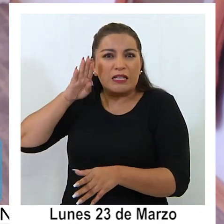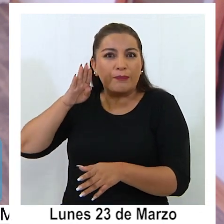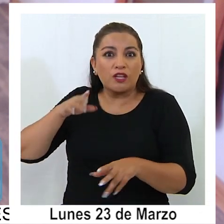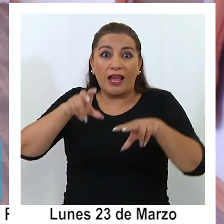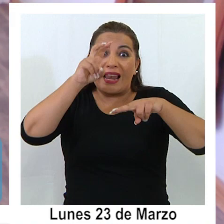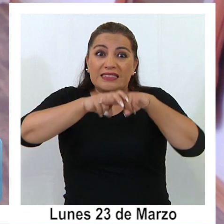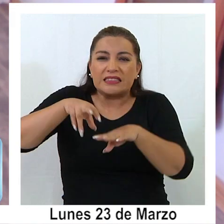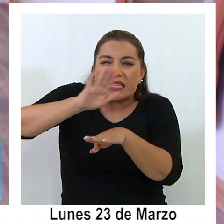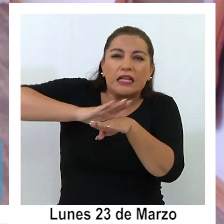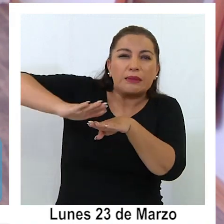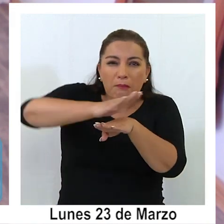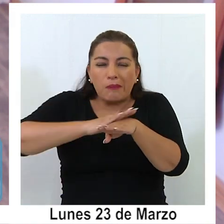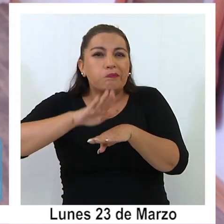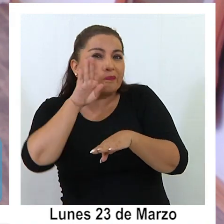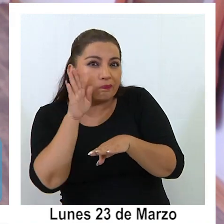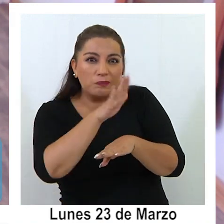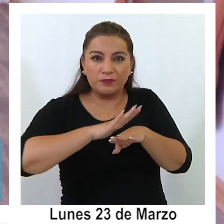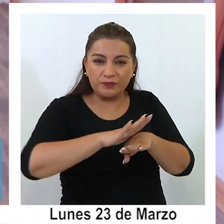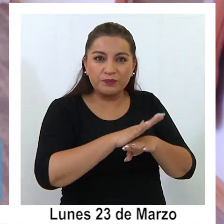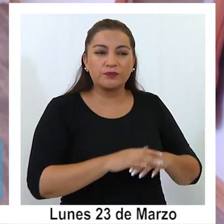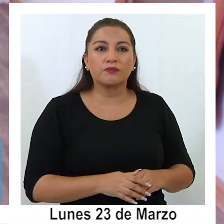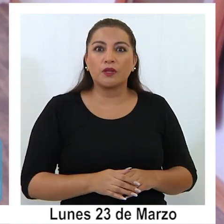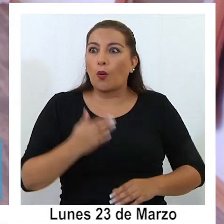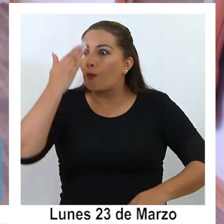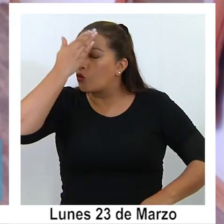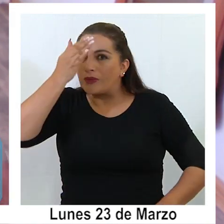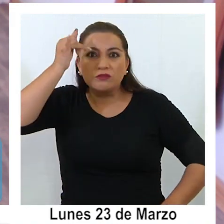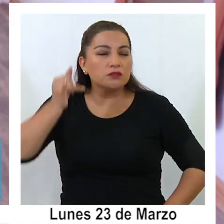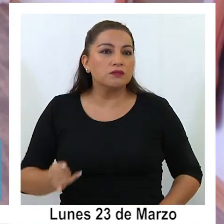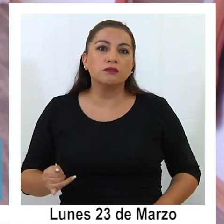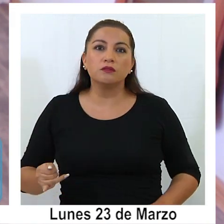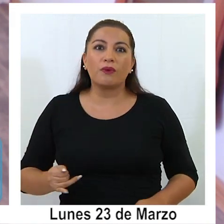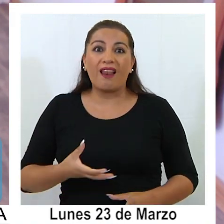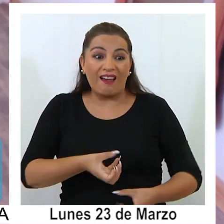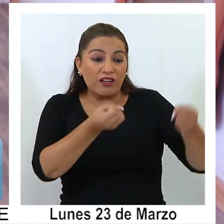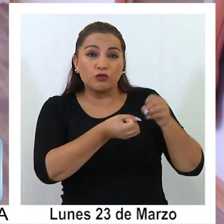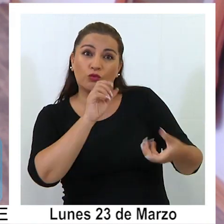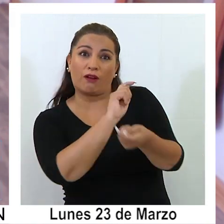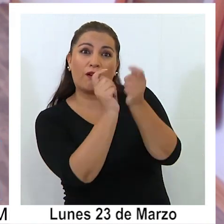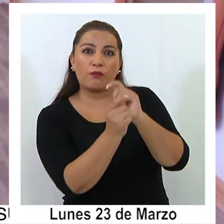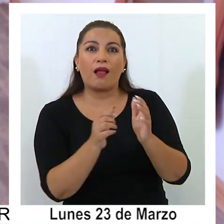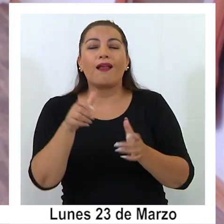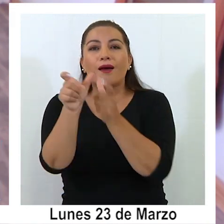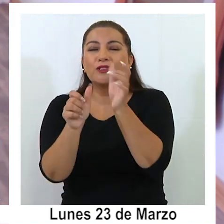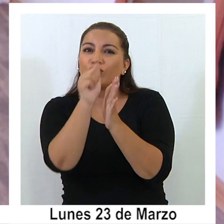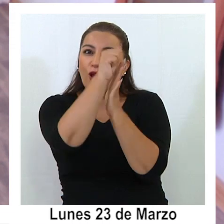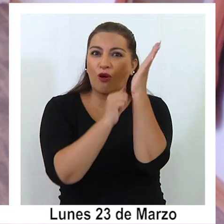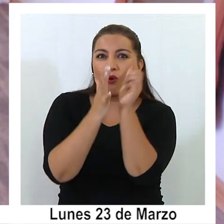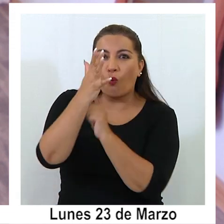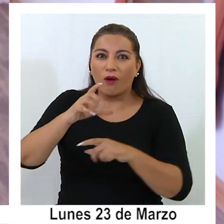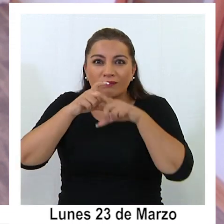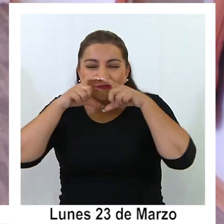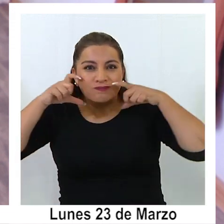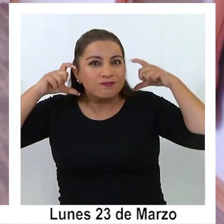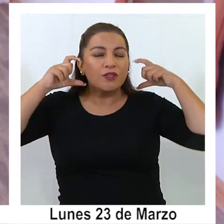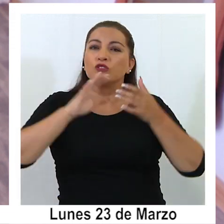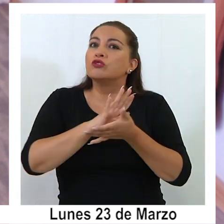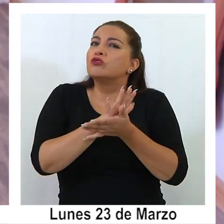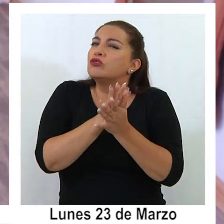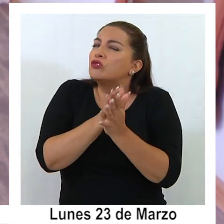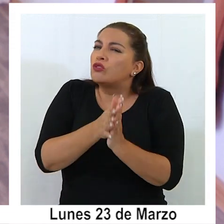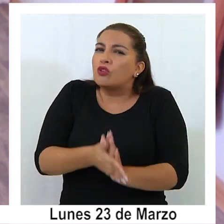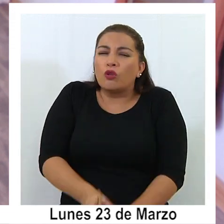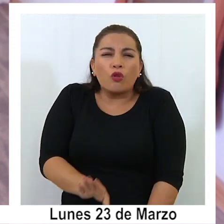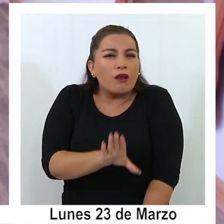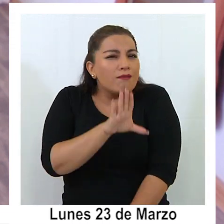los asientos, los espacios, una preocupación constante, cambiando la basura, la gente con guantes, la gente con máscara, o sea,